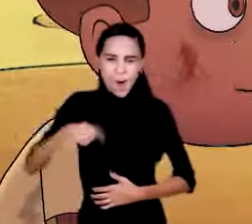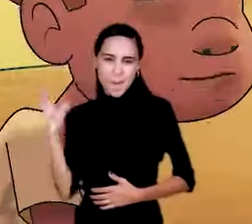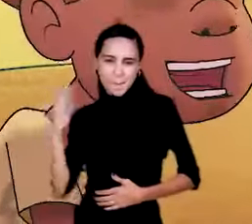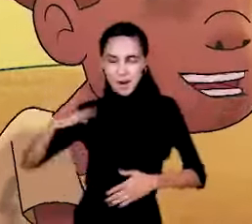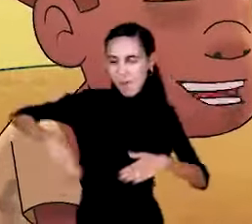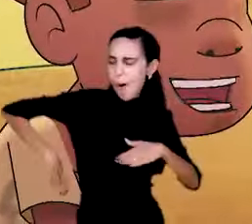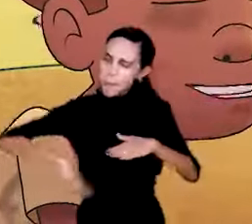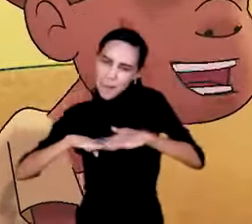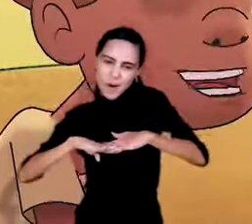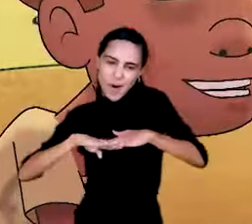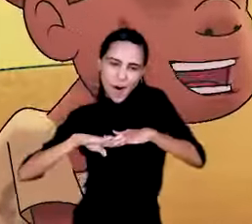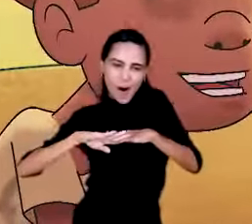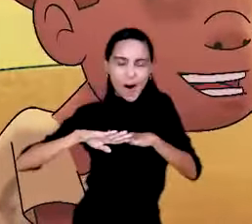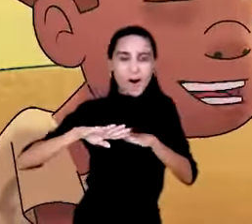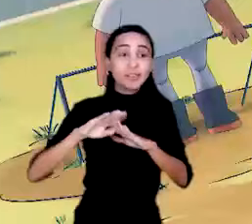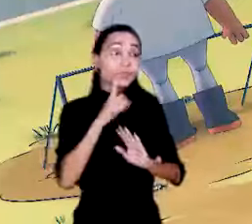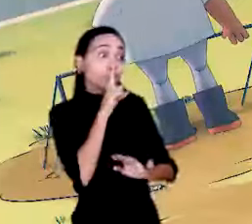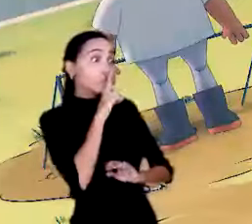mal.